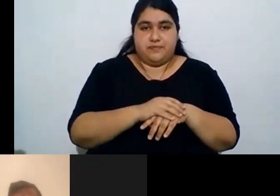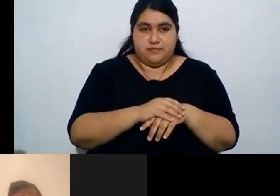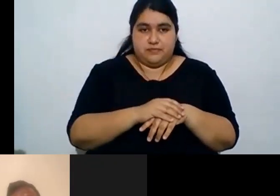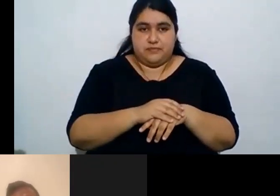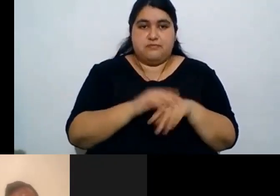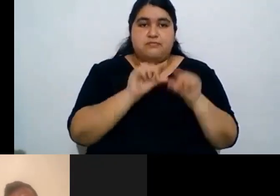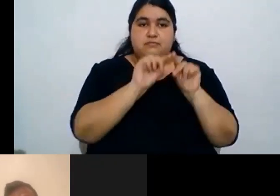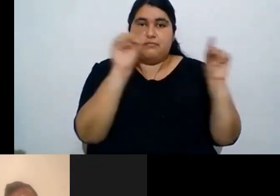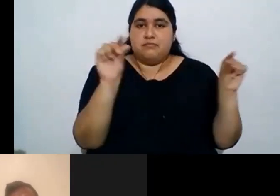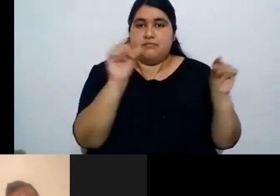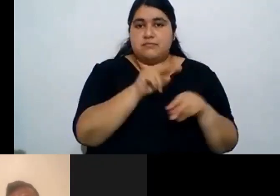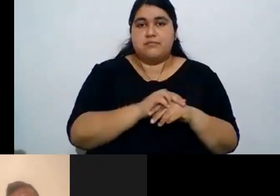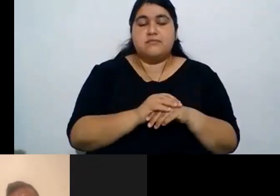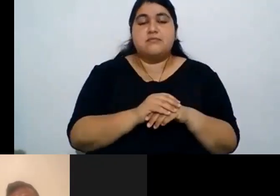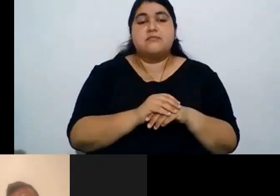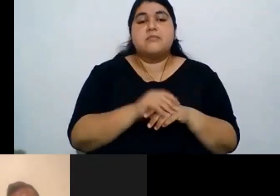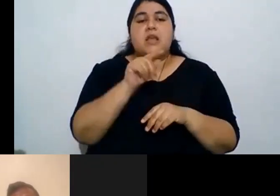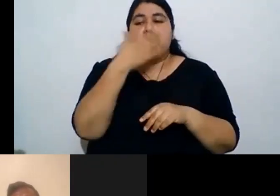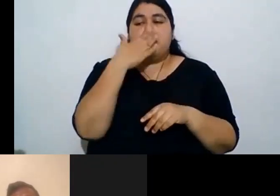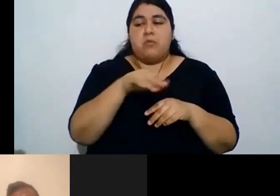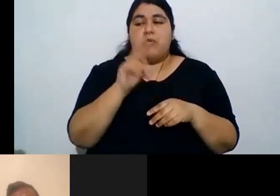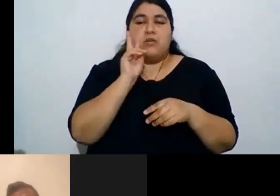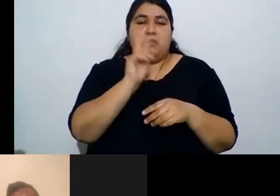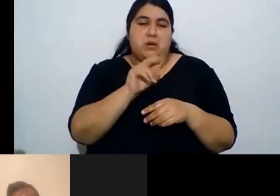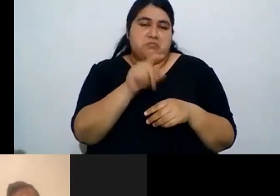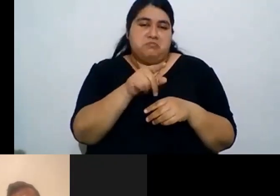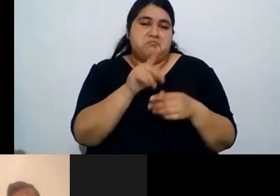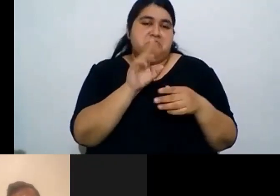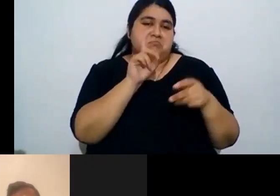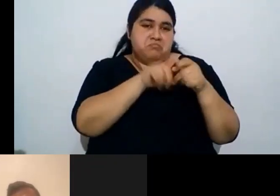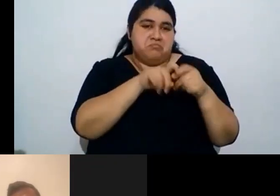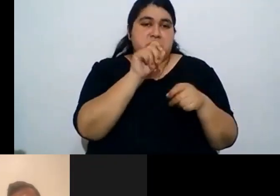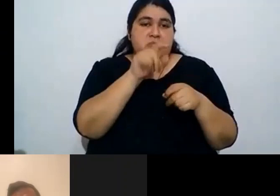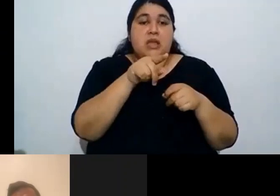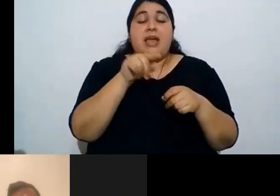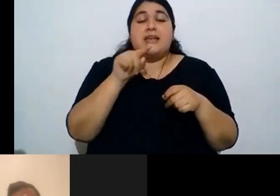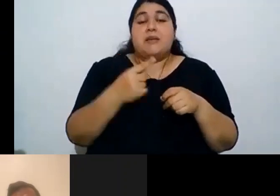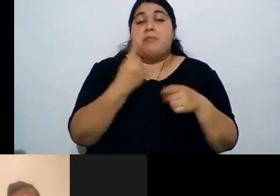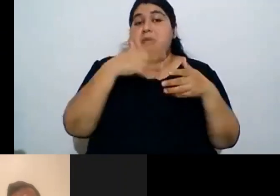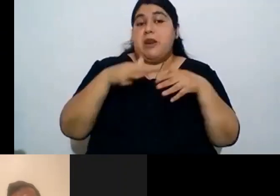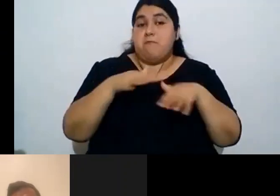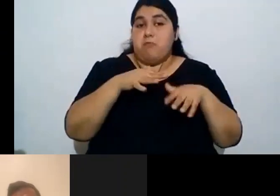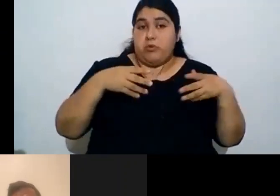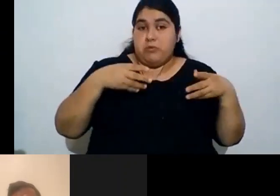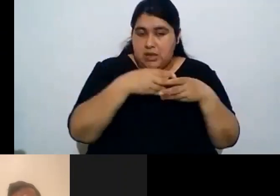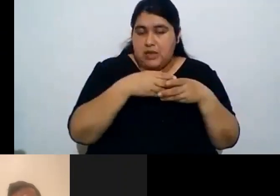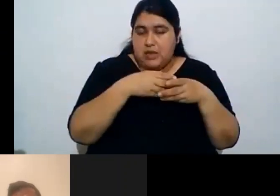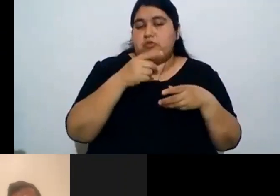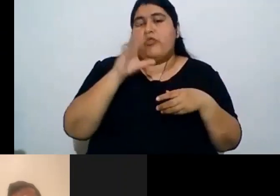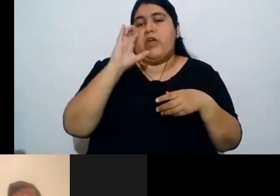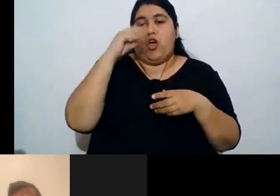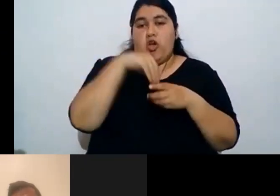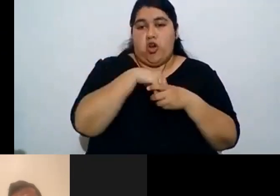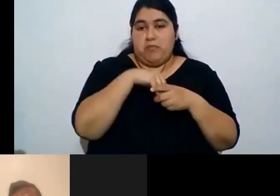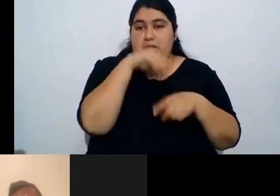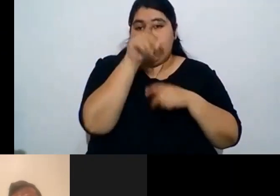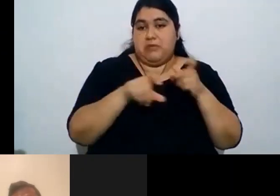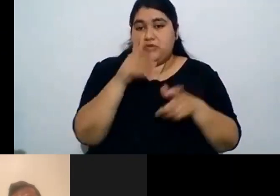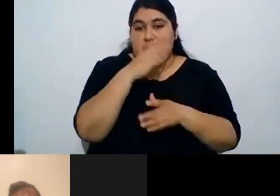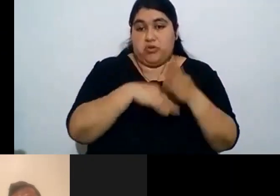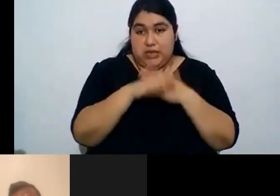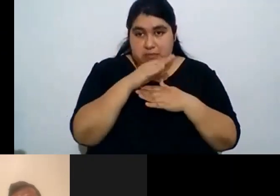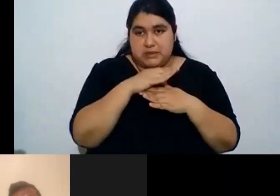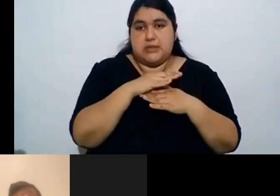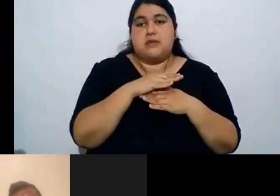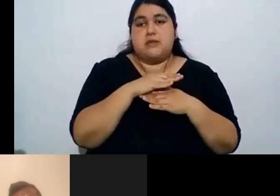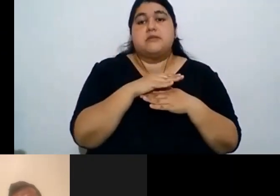mosodic.org. Allí pueden hacerle seguimiento un poco. Es el primer movimiento en Colombia de personas con discapacidad